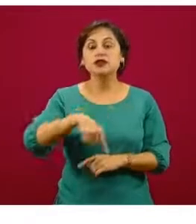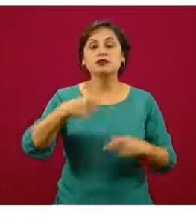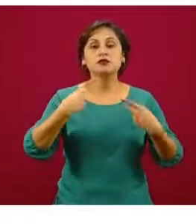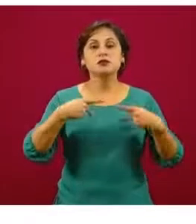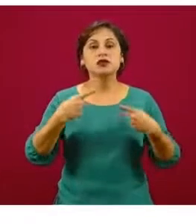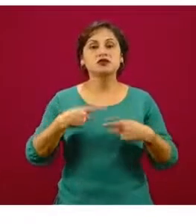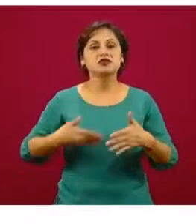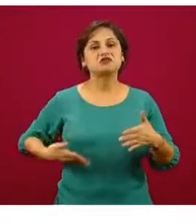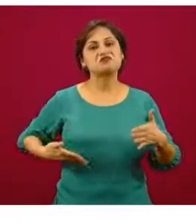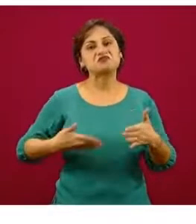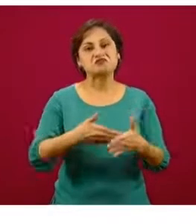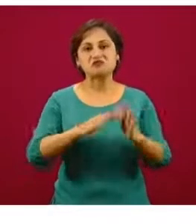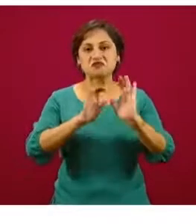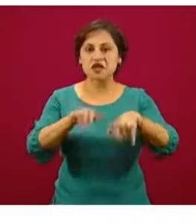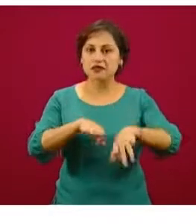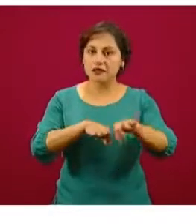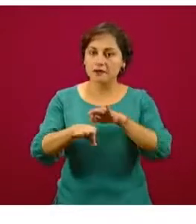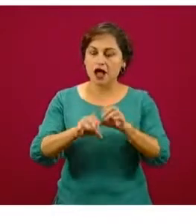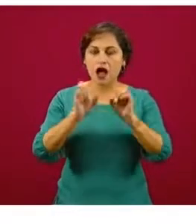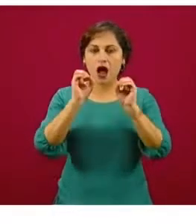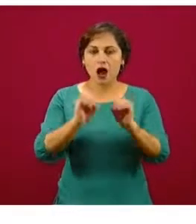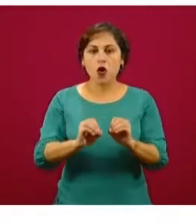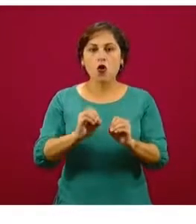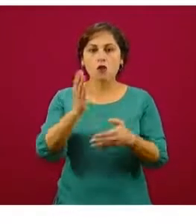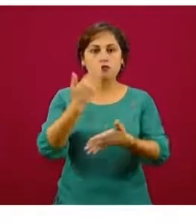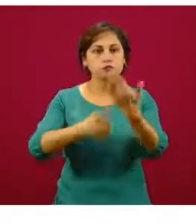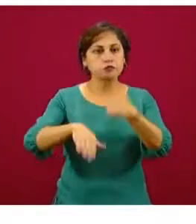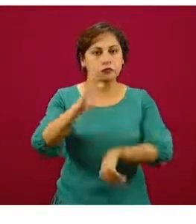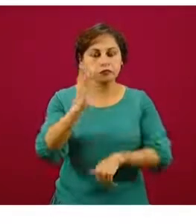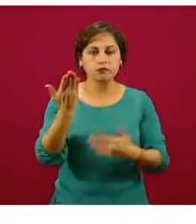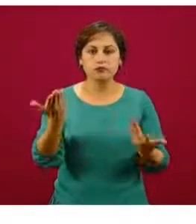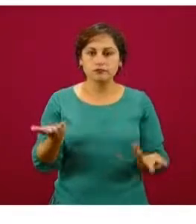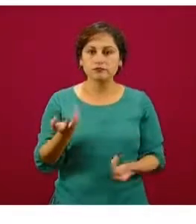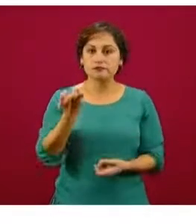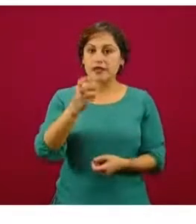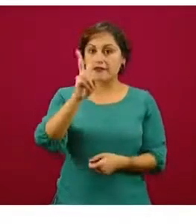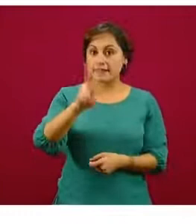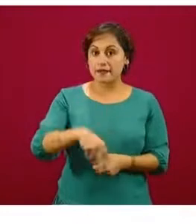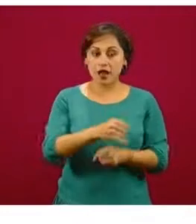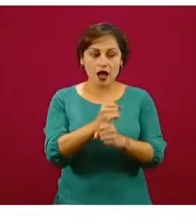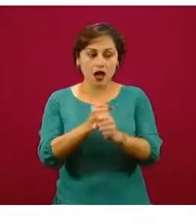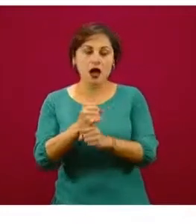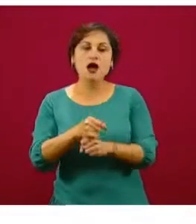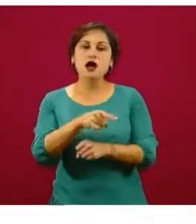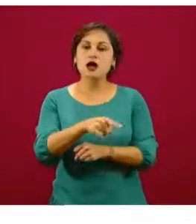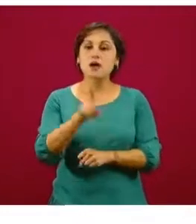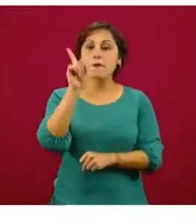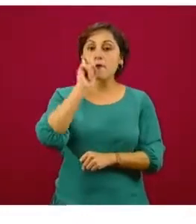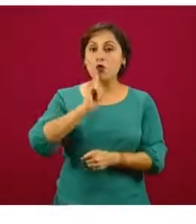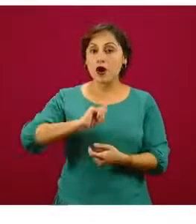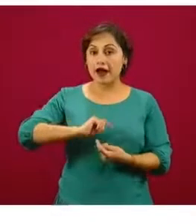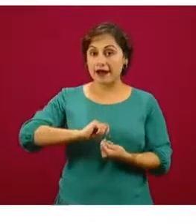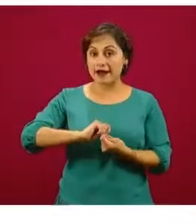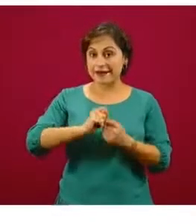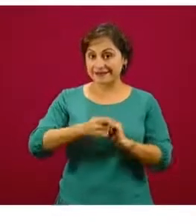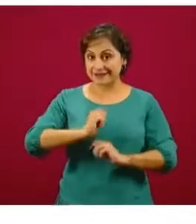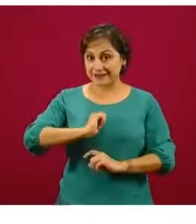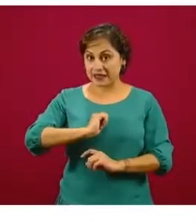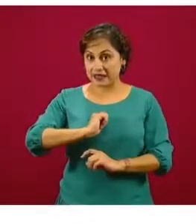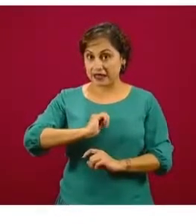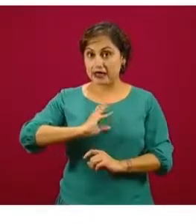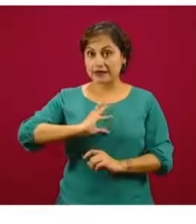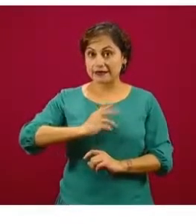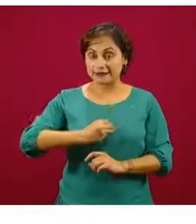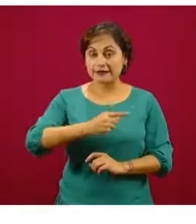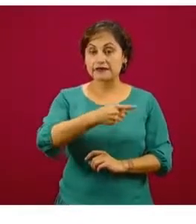cuando vemos los datos por población, las mujeres trans son las más afectadas para, digamos, en la negación